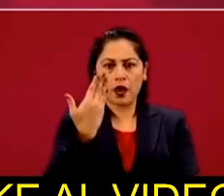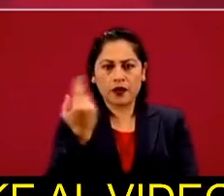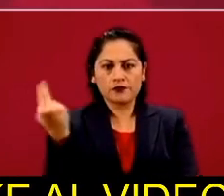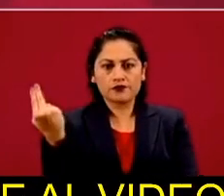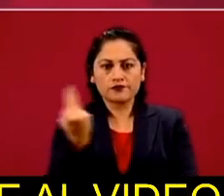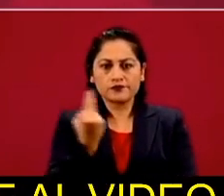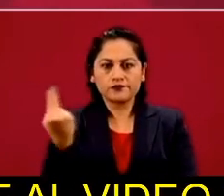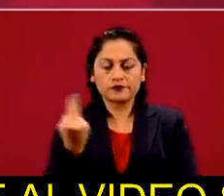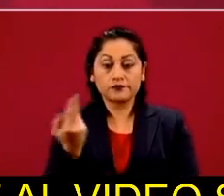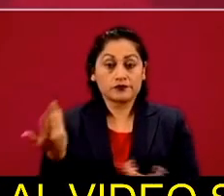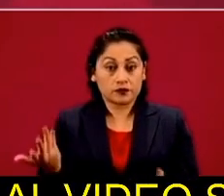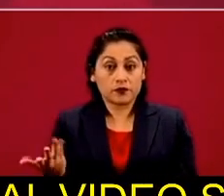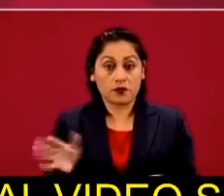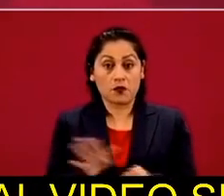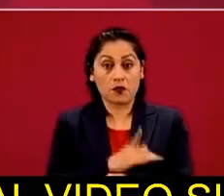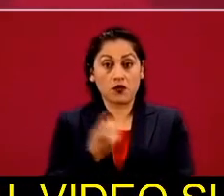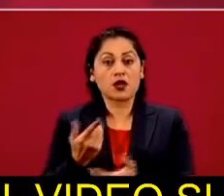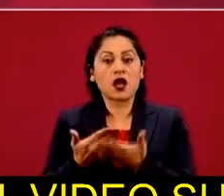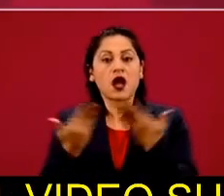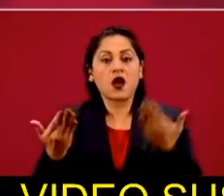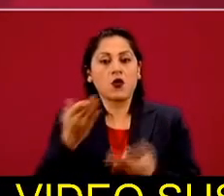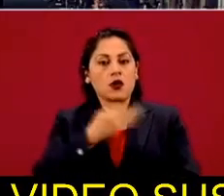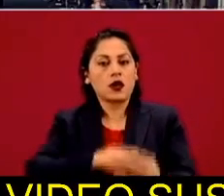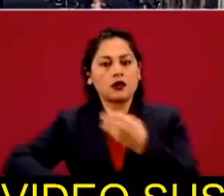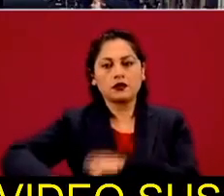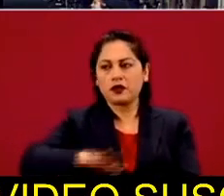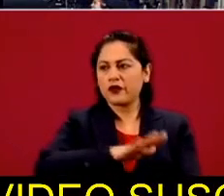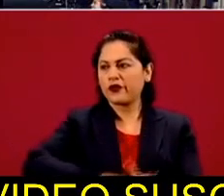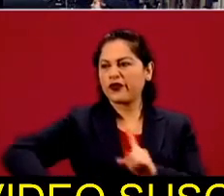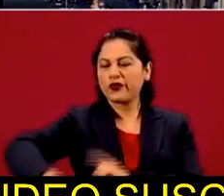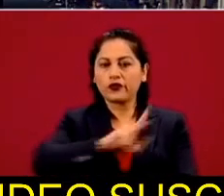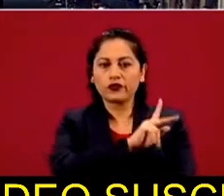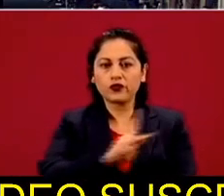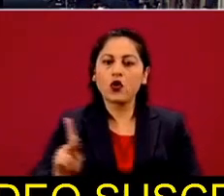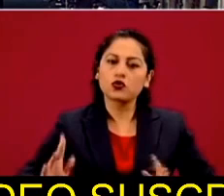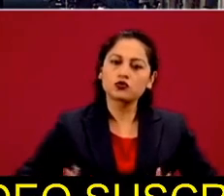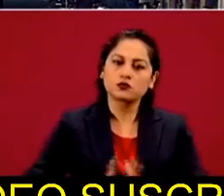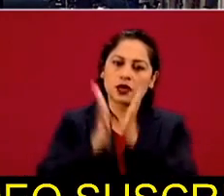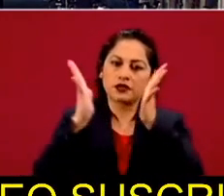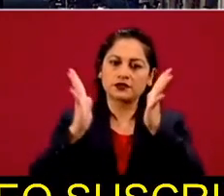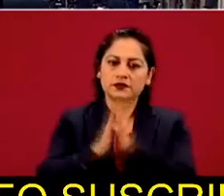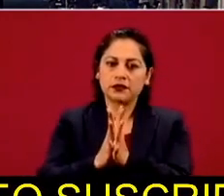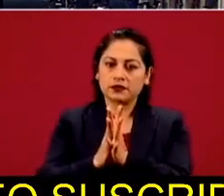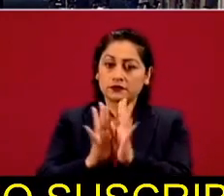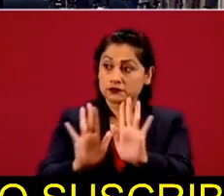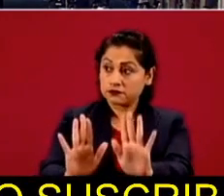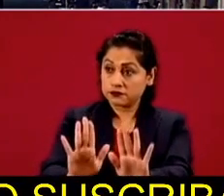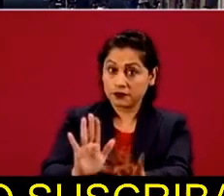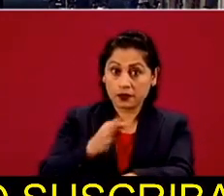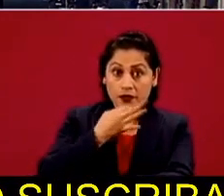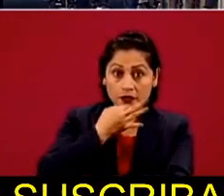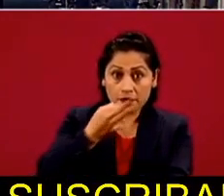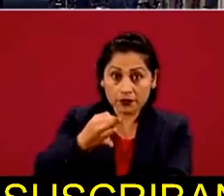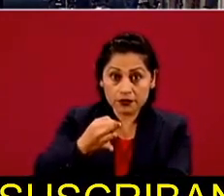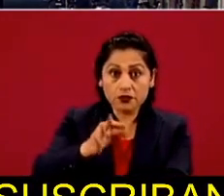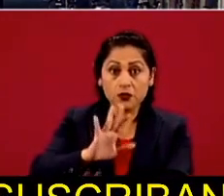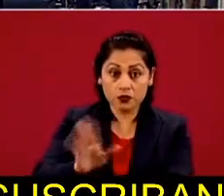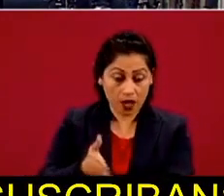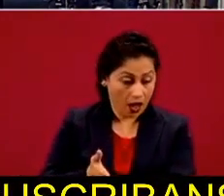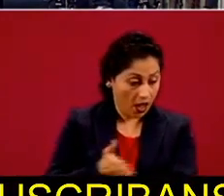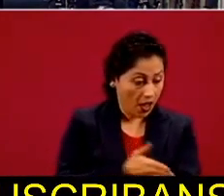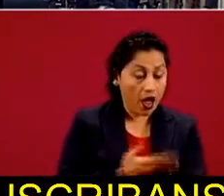¿sí? Que todos tenemos que participar en esto y ya comenzó la transformación y no se va a detener